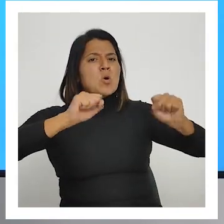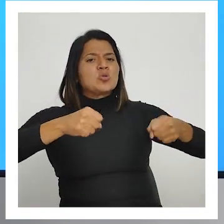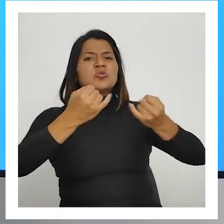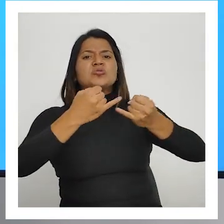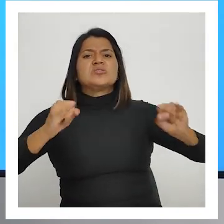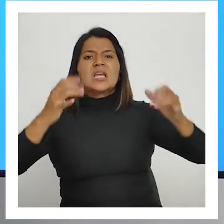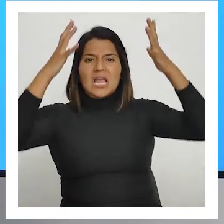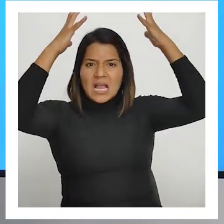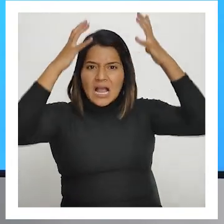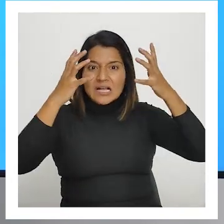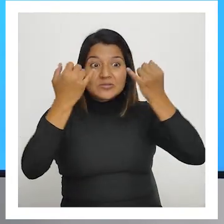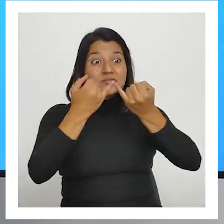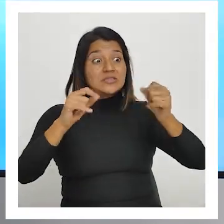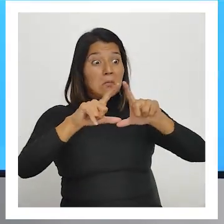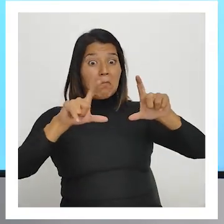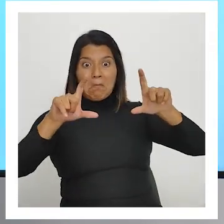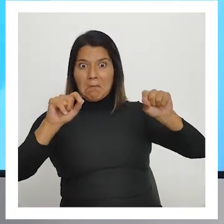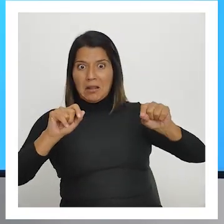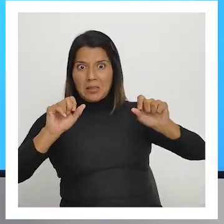cascos, hasta sin placa,